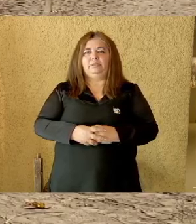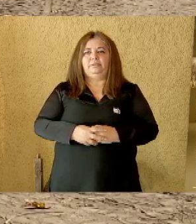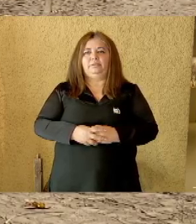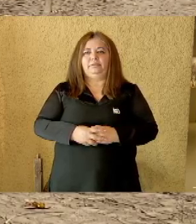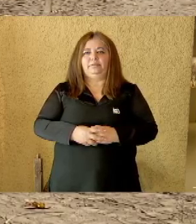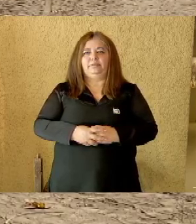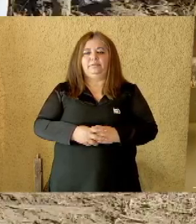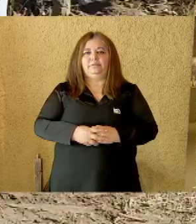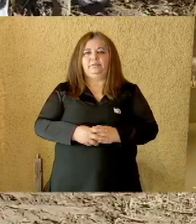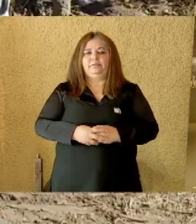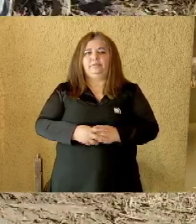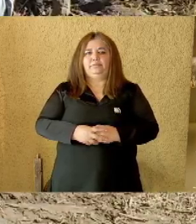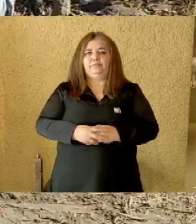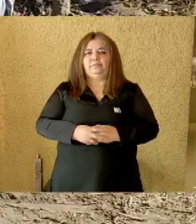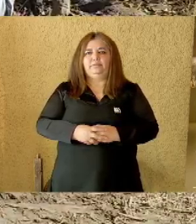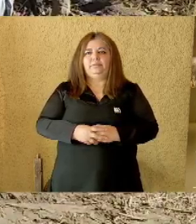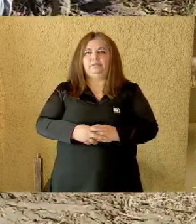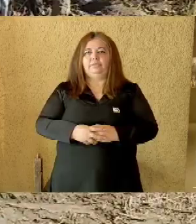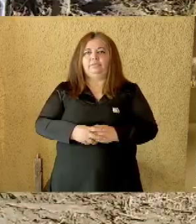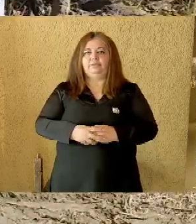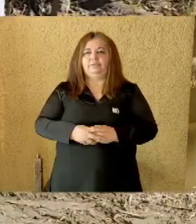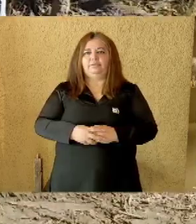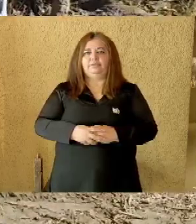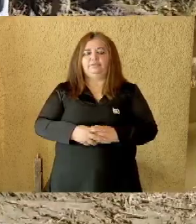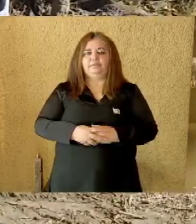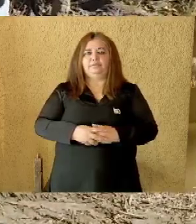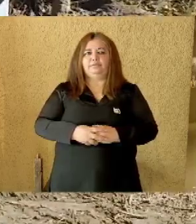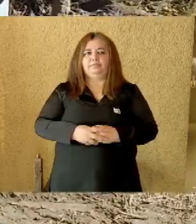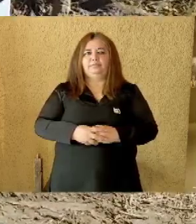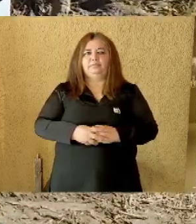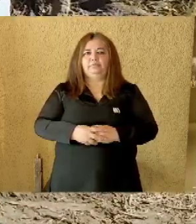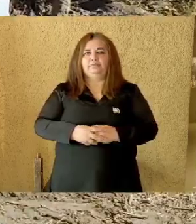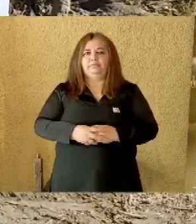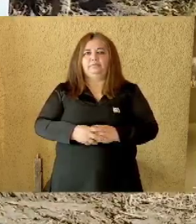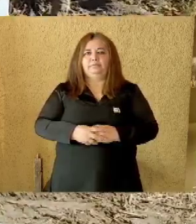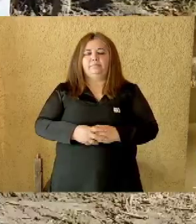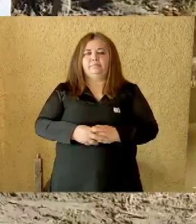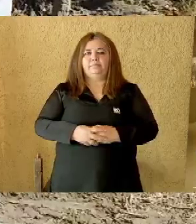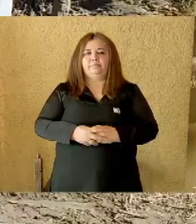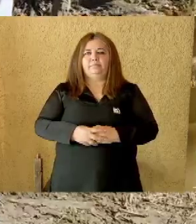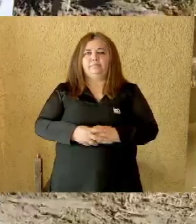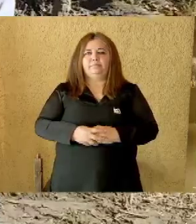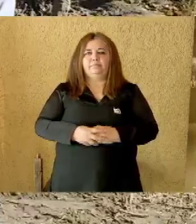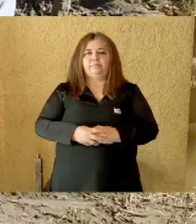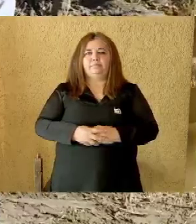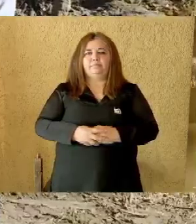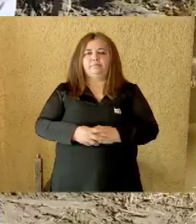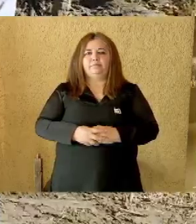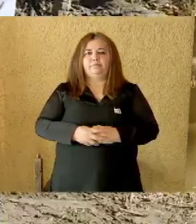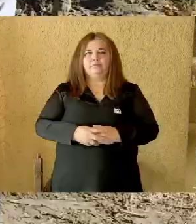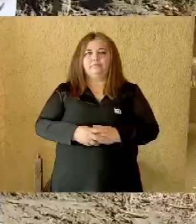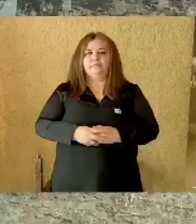las hojas y que uva había quedado. Y cubierta por